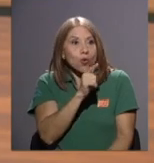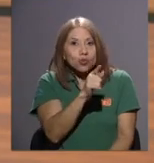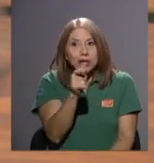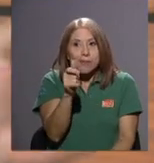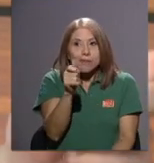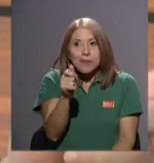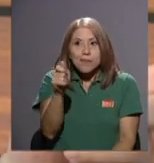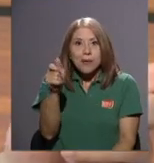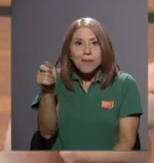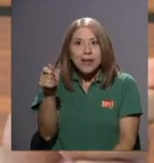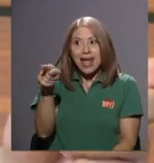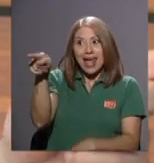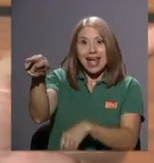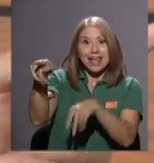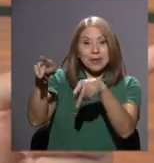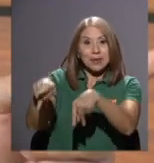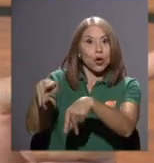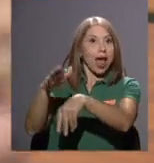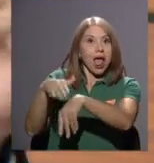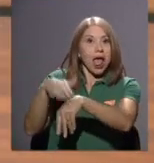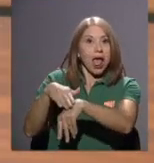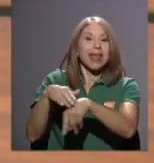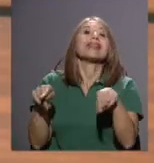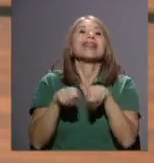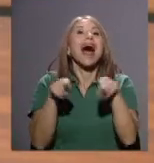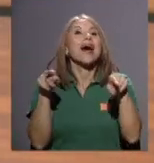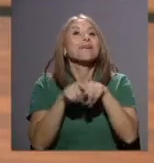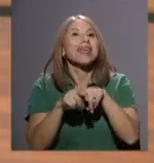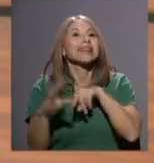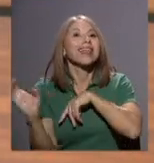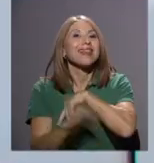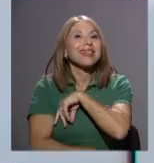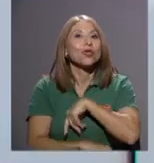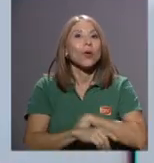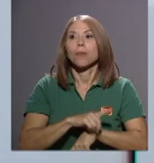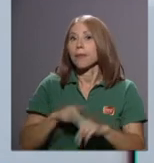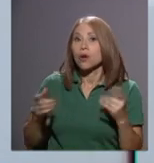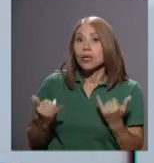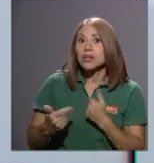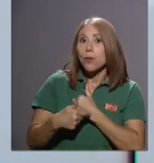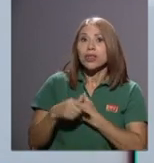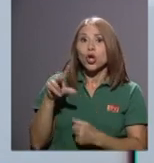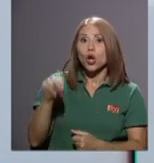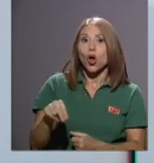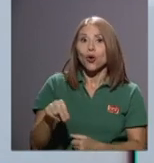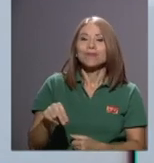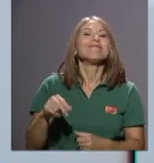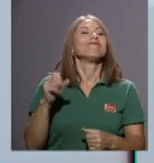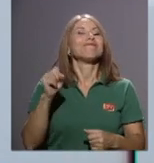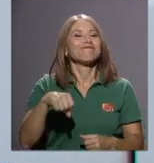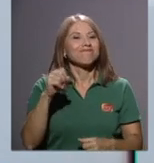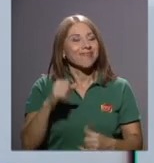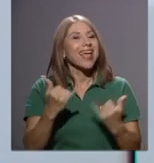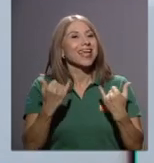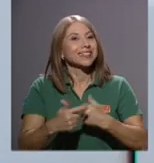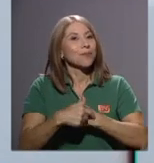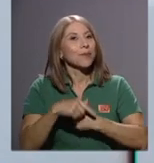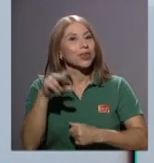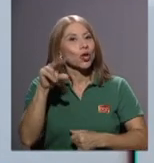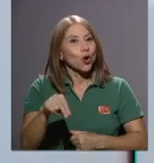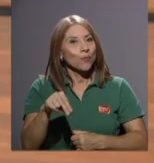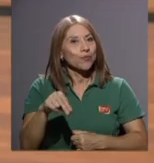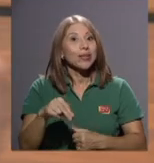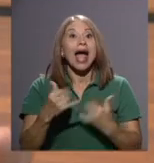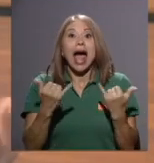titular también sería delito. Pero en este momento no. Pero en este momento no. Entonces venimos, de verdad que venimos a resolver graves problemas que tiene